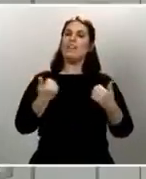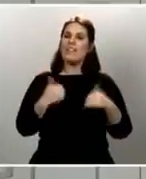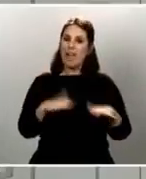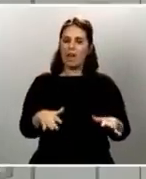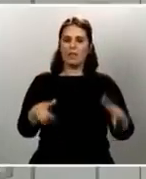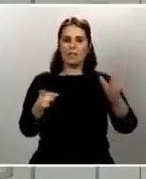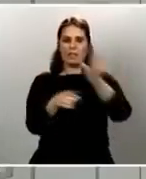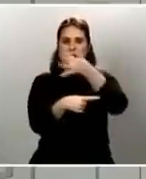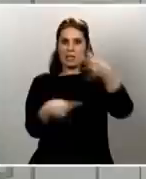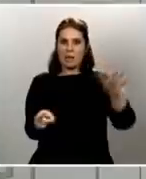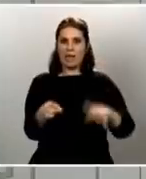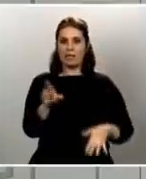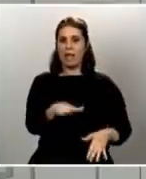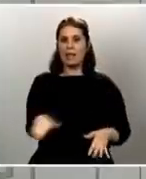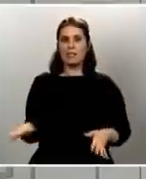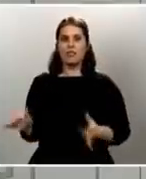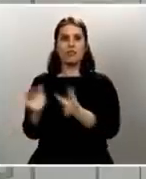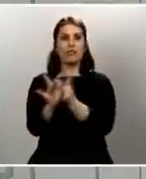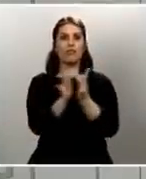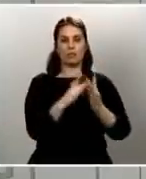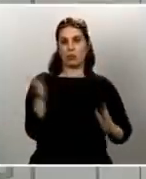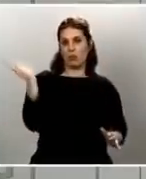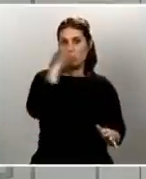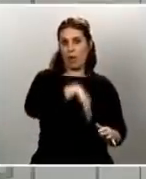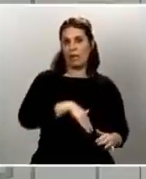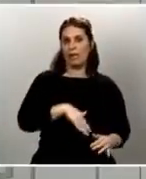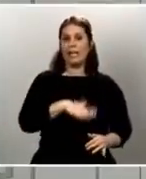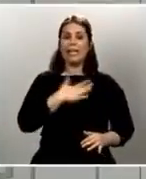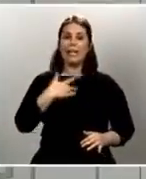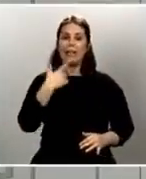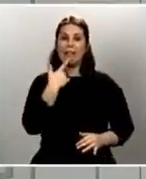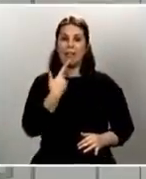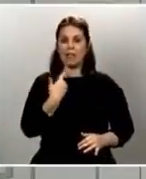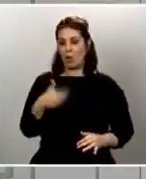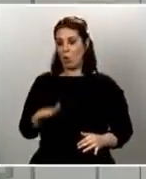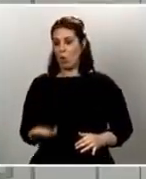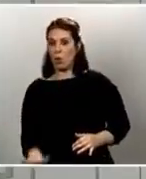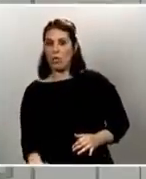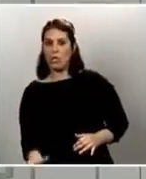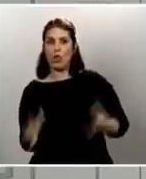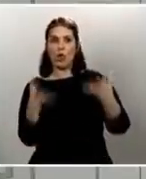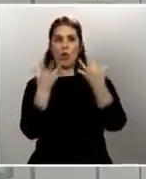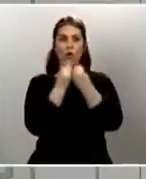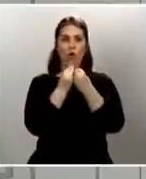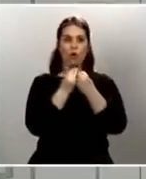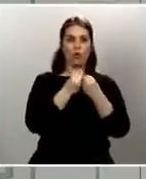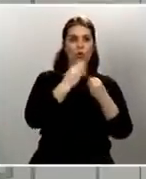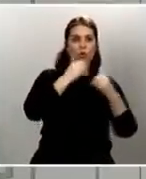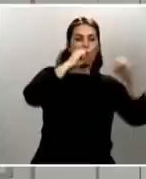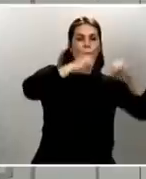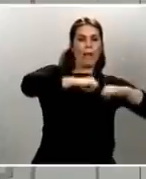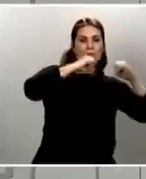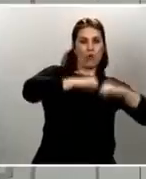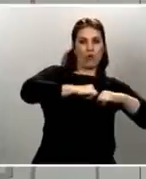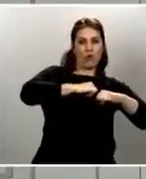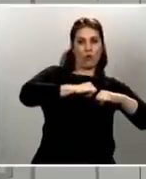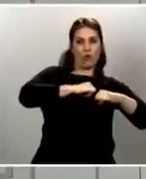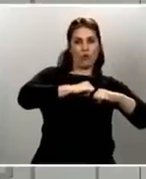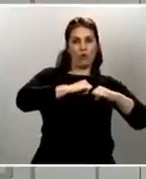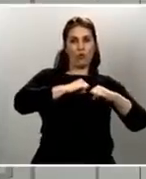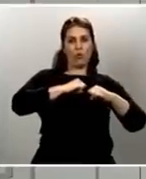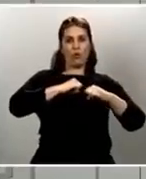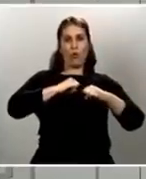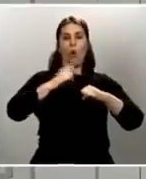contacto entre niños, a relación niño-mayor ou a relación adulto-mayor agora mesmo